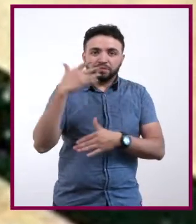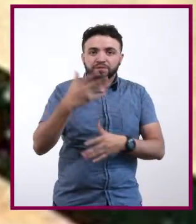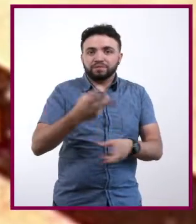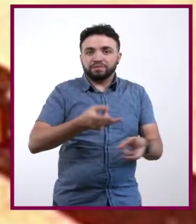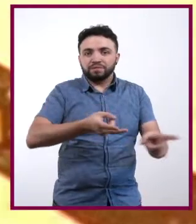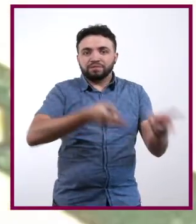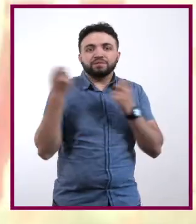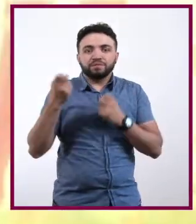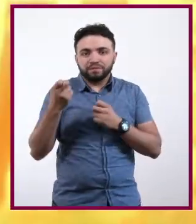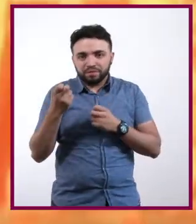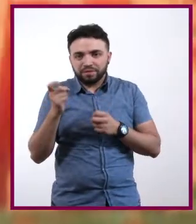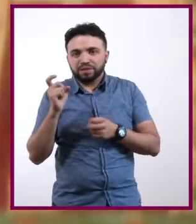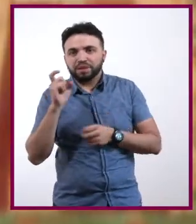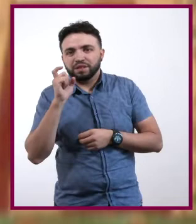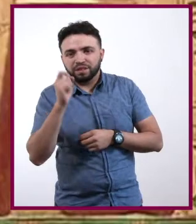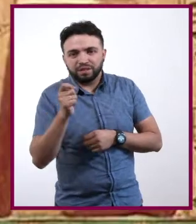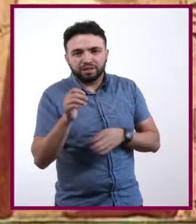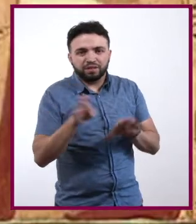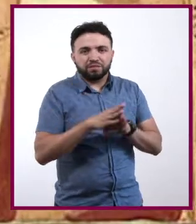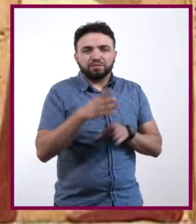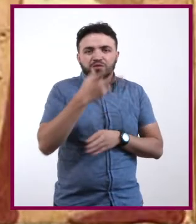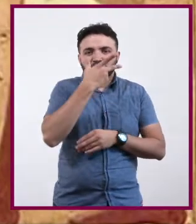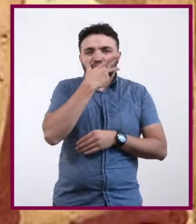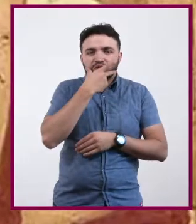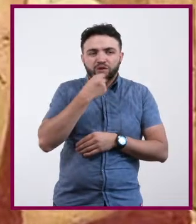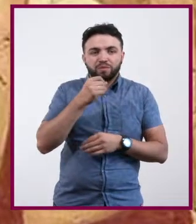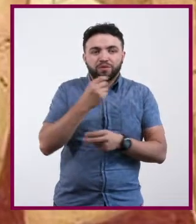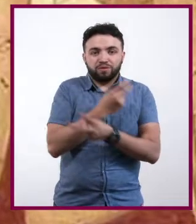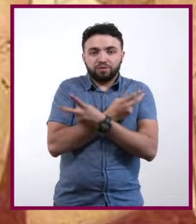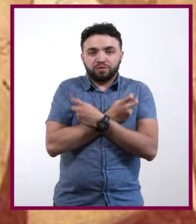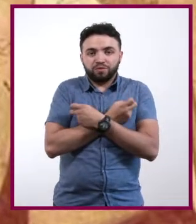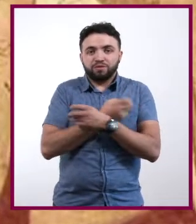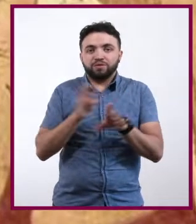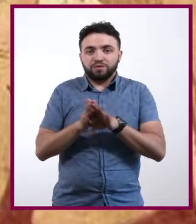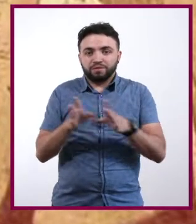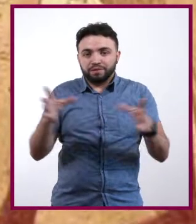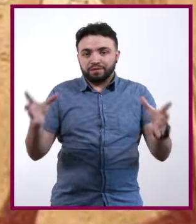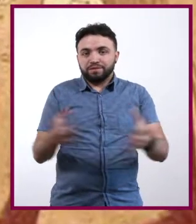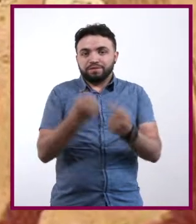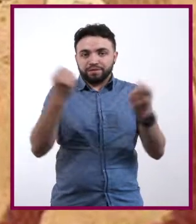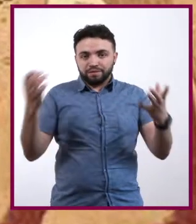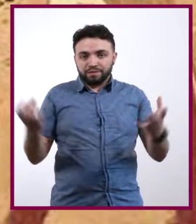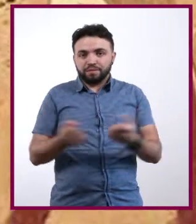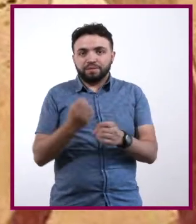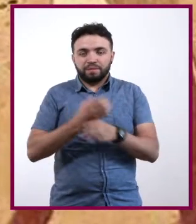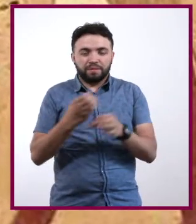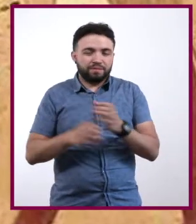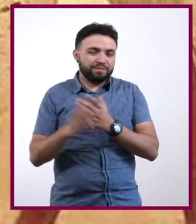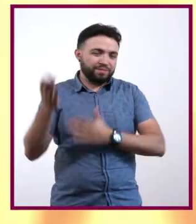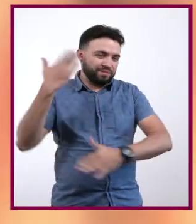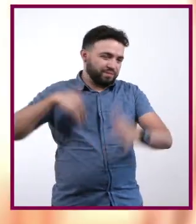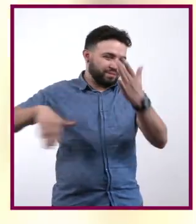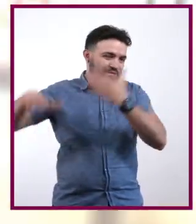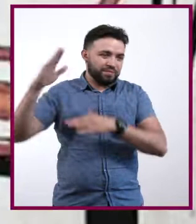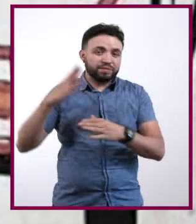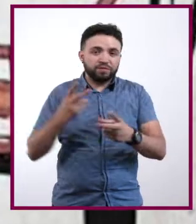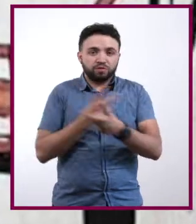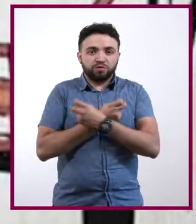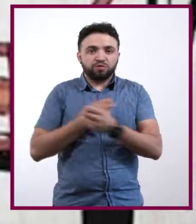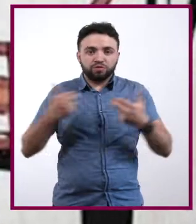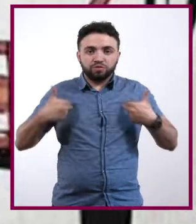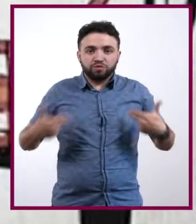al señor del inframundo los huesos de creaciones pasadas, los huesos de humanos de